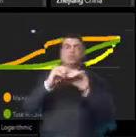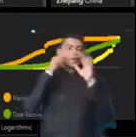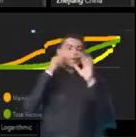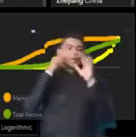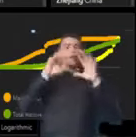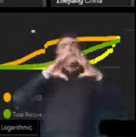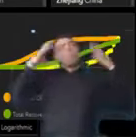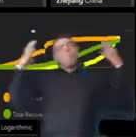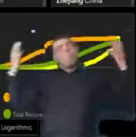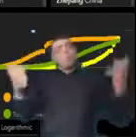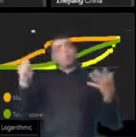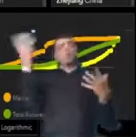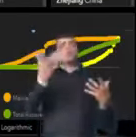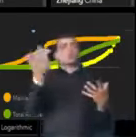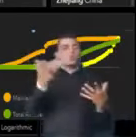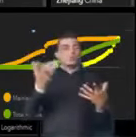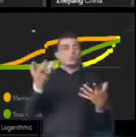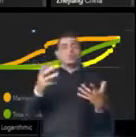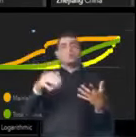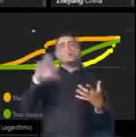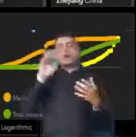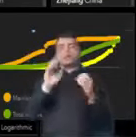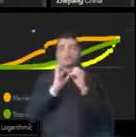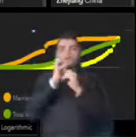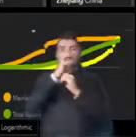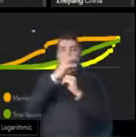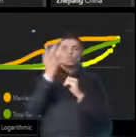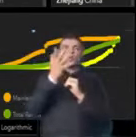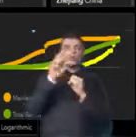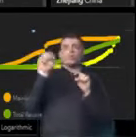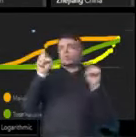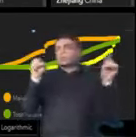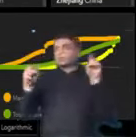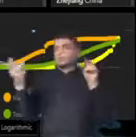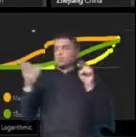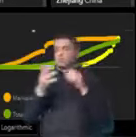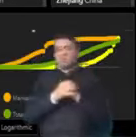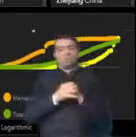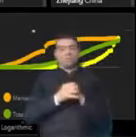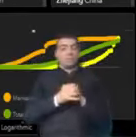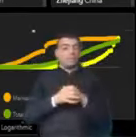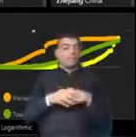más casos de COVID-19 en el mundo. En este momento hay